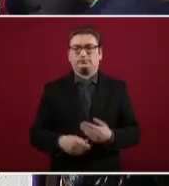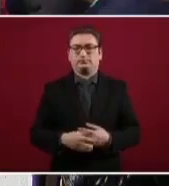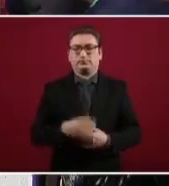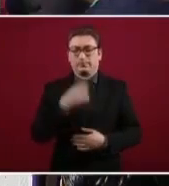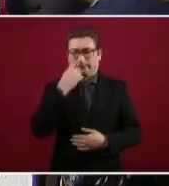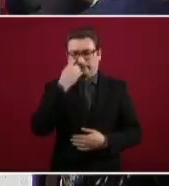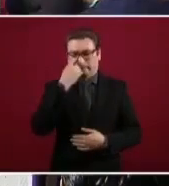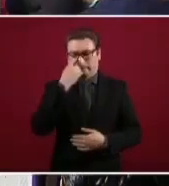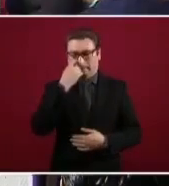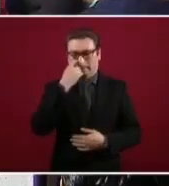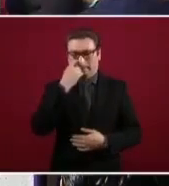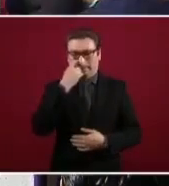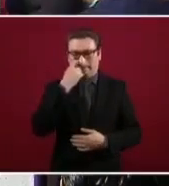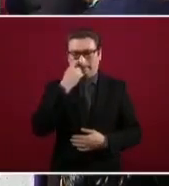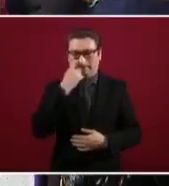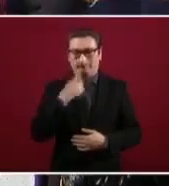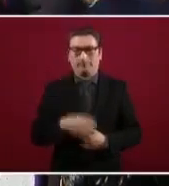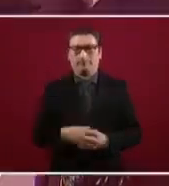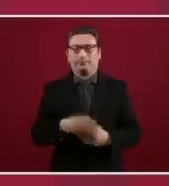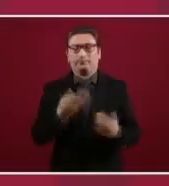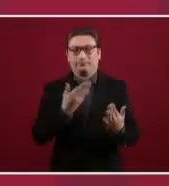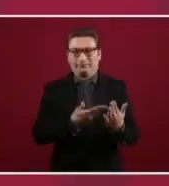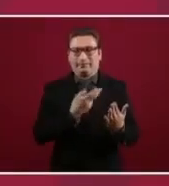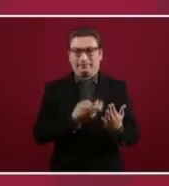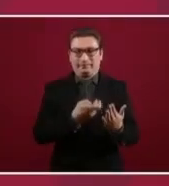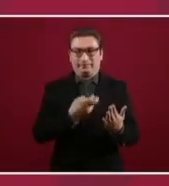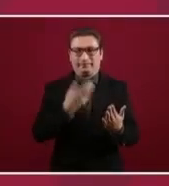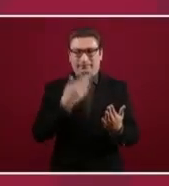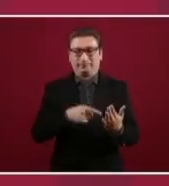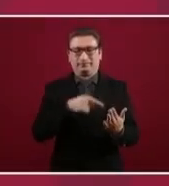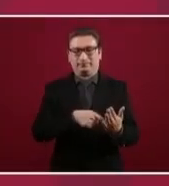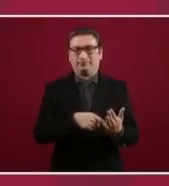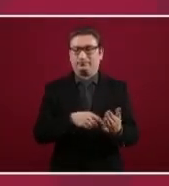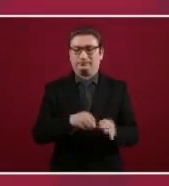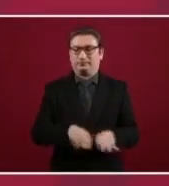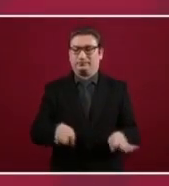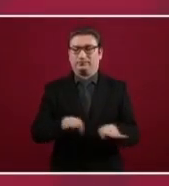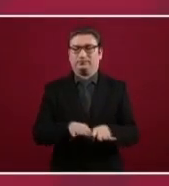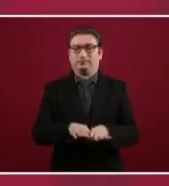sí que salvó la vida